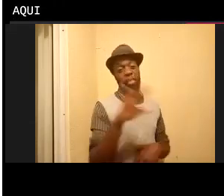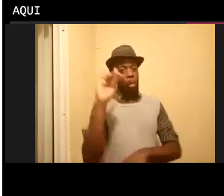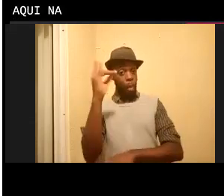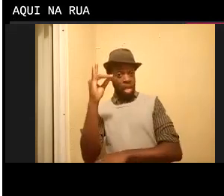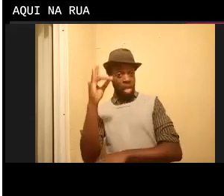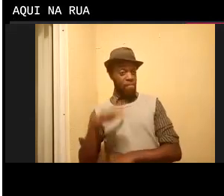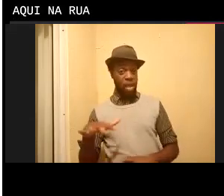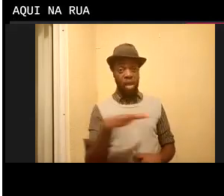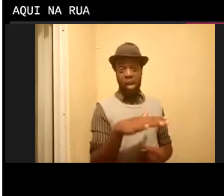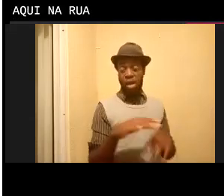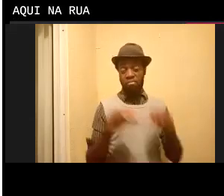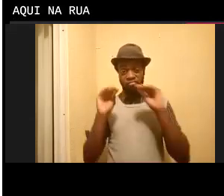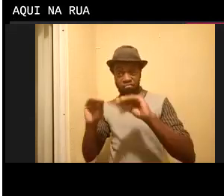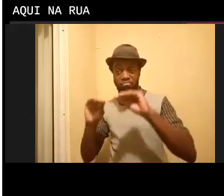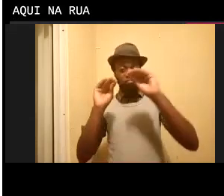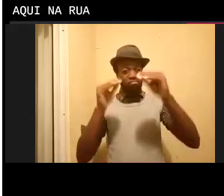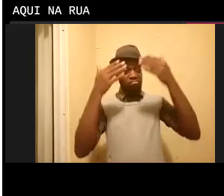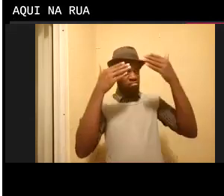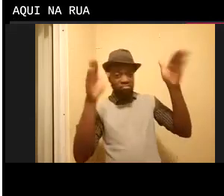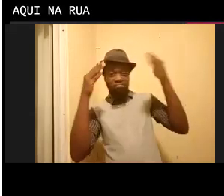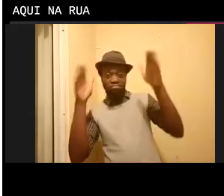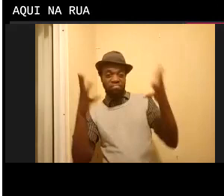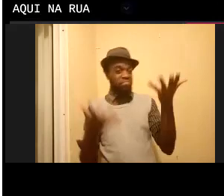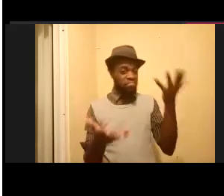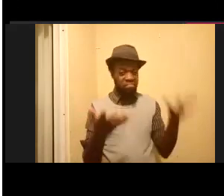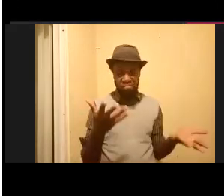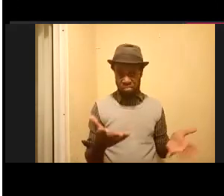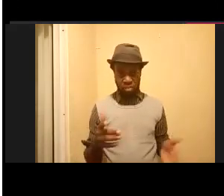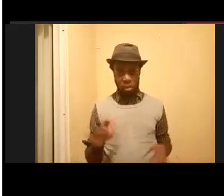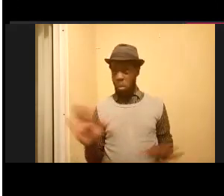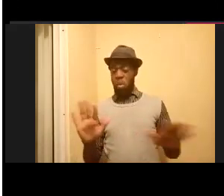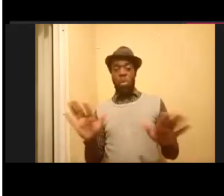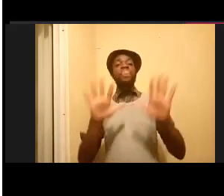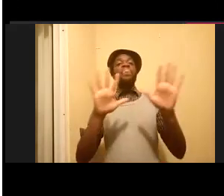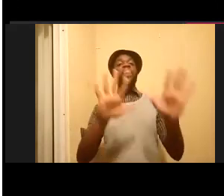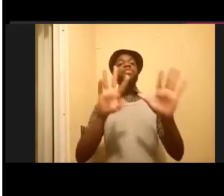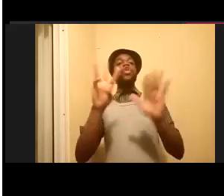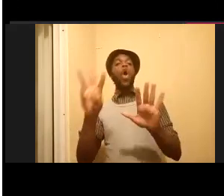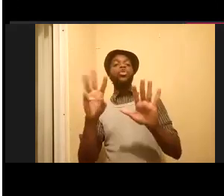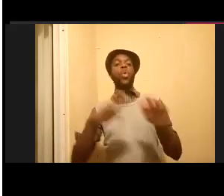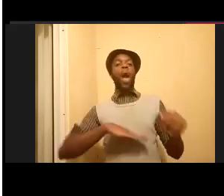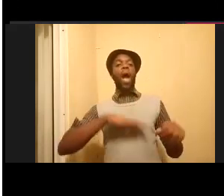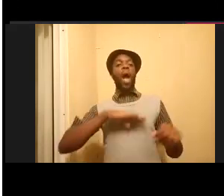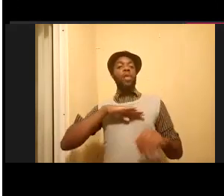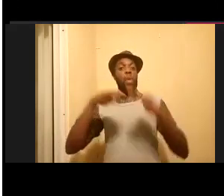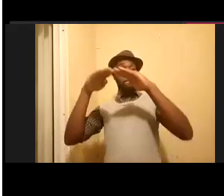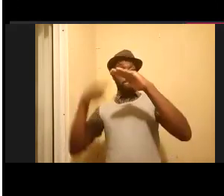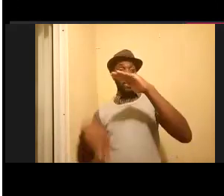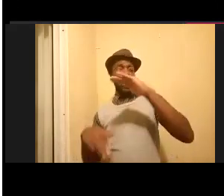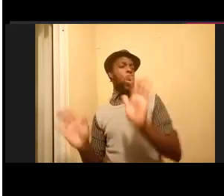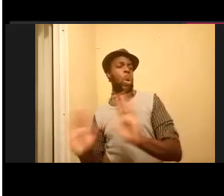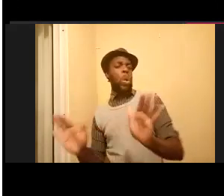que cumplir. No tenía lógica hablarle de eso a adolescentes menores de 18 años, siendo que cuando preguntabas, ¿cómo puedo acceder a